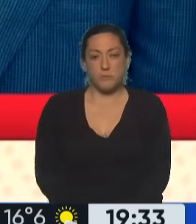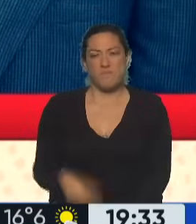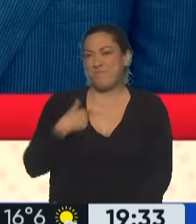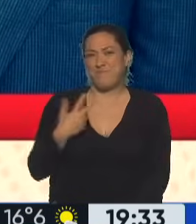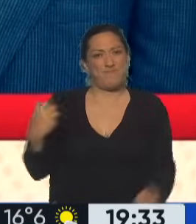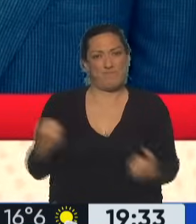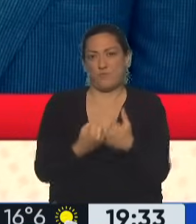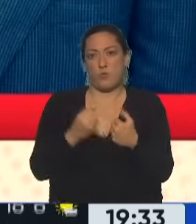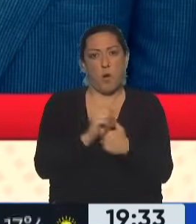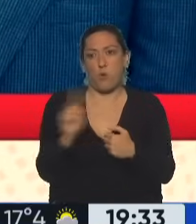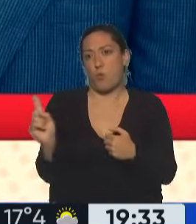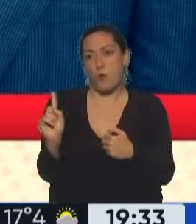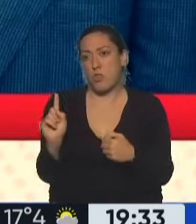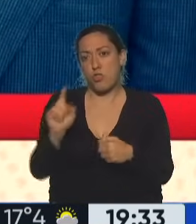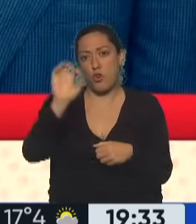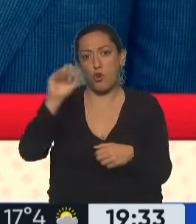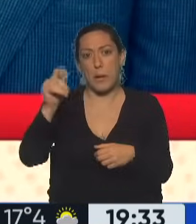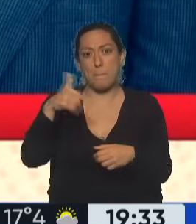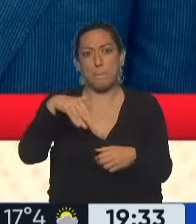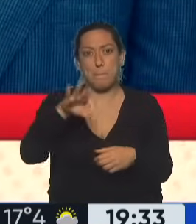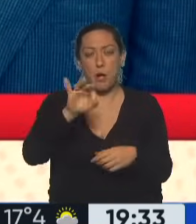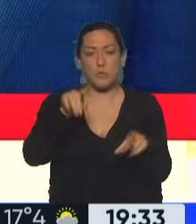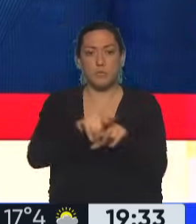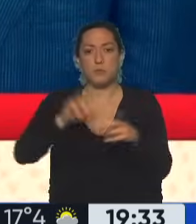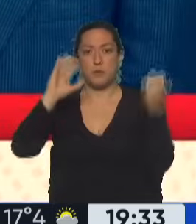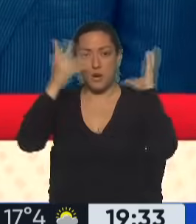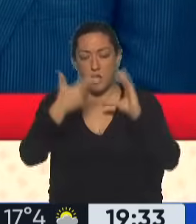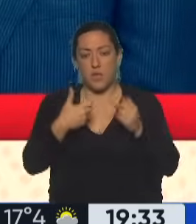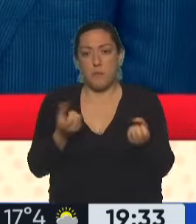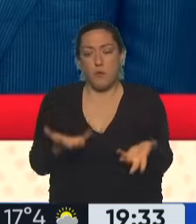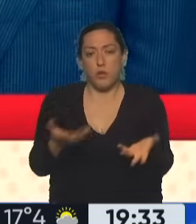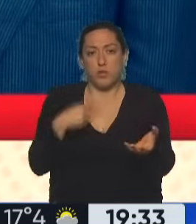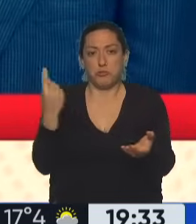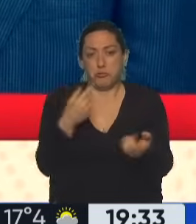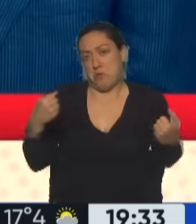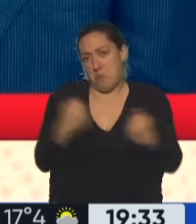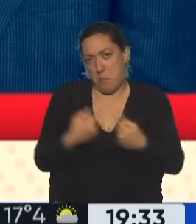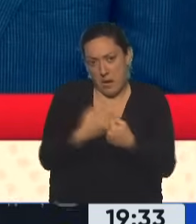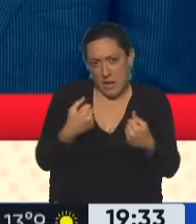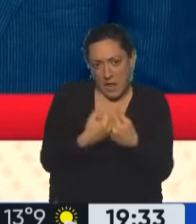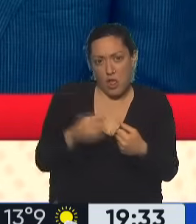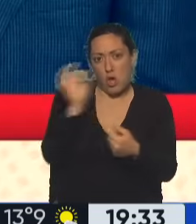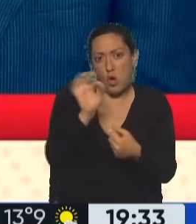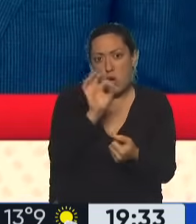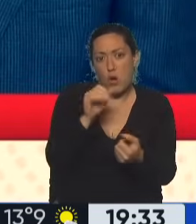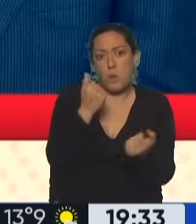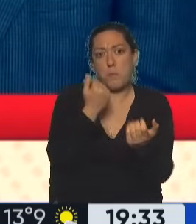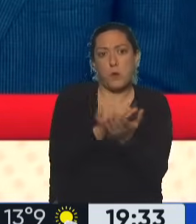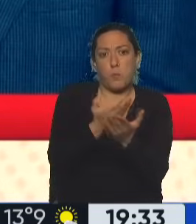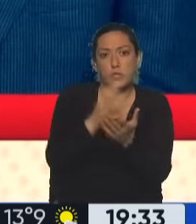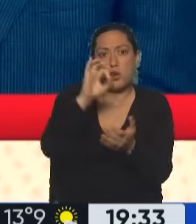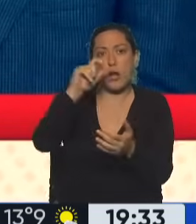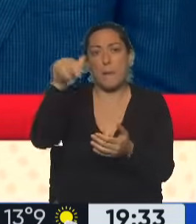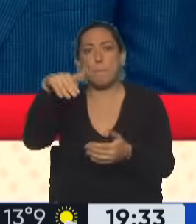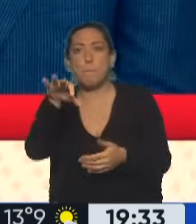poco con la propuesta de Ocampo, que es la que Milei tiene. Eso no quiere decir que estemos peleados y que yo no voy a apoyar la propuesta de Ocampo, mientras no esté